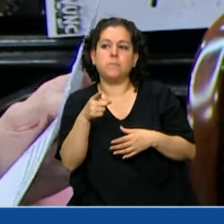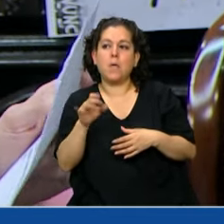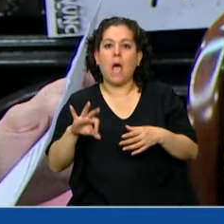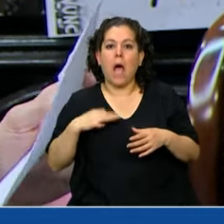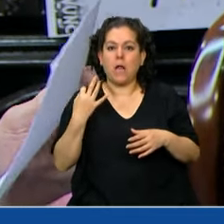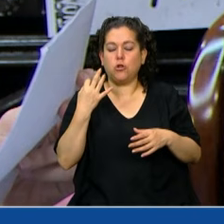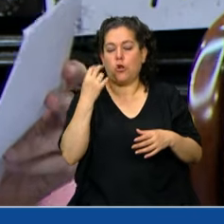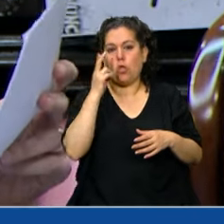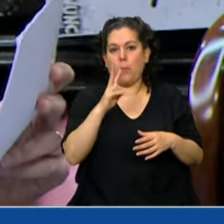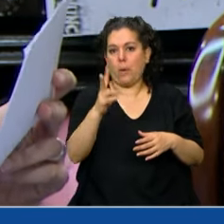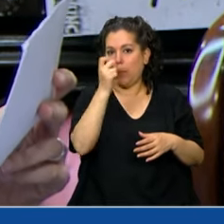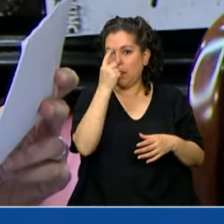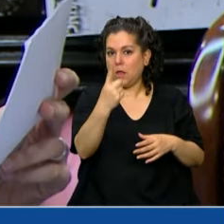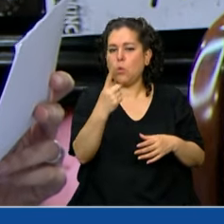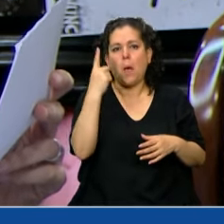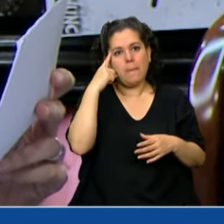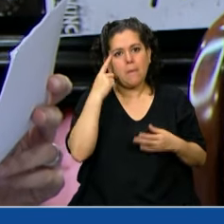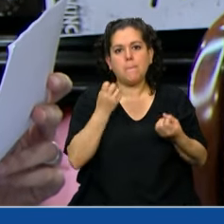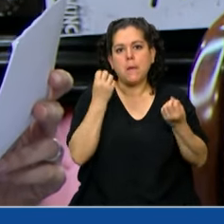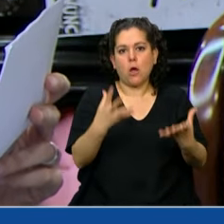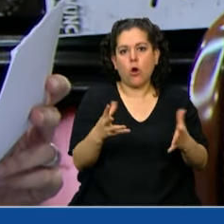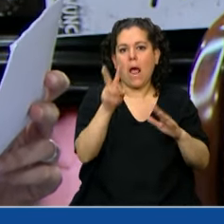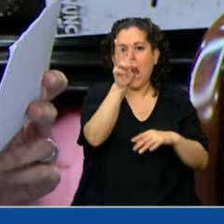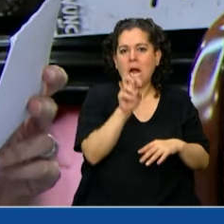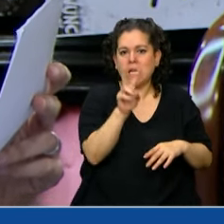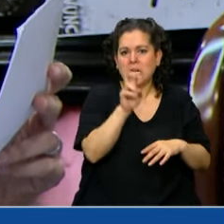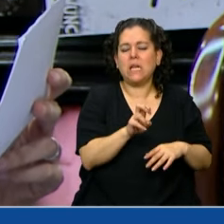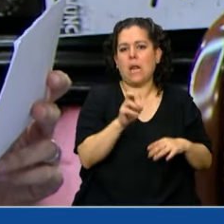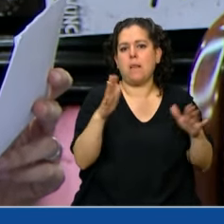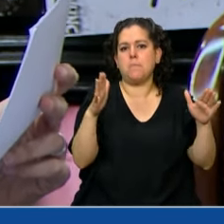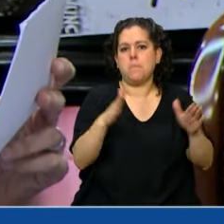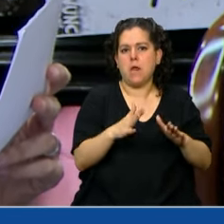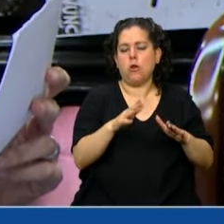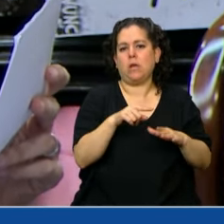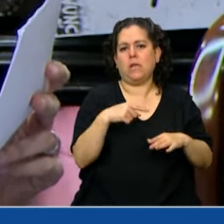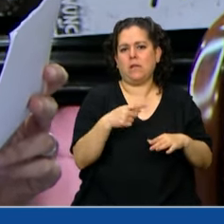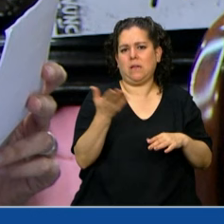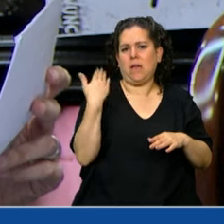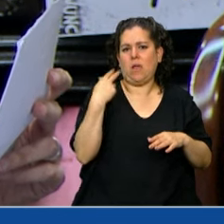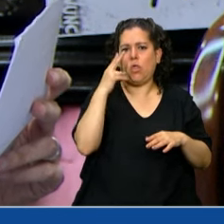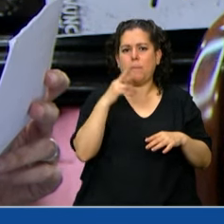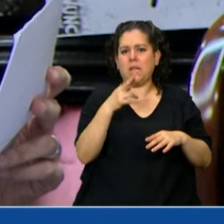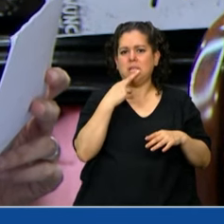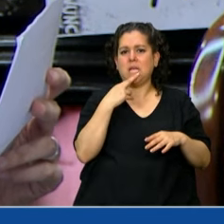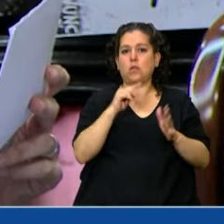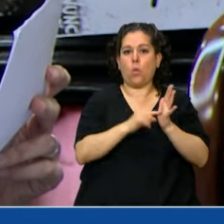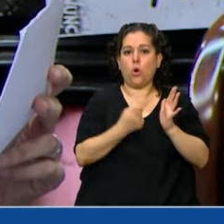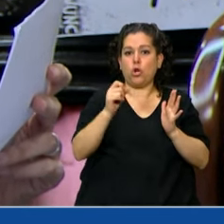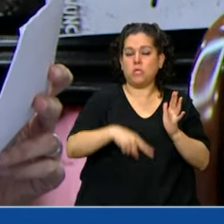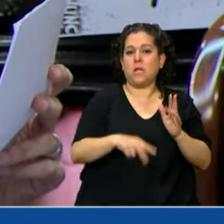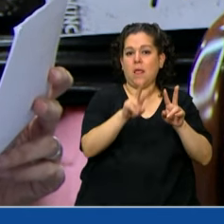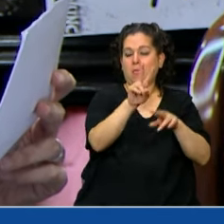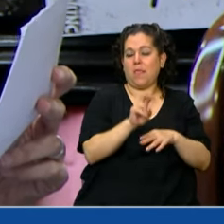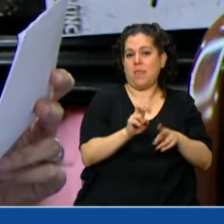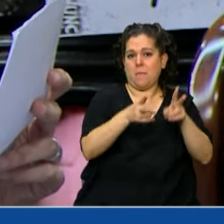2021 a pesar de mejorar el alquiler rinde la mitad que en 2017 la renta anual promedio en la ciudad de Buenos Aires para un departamento